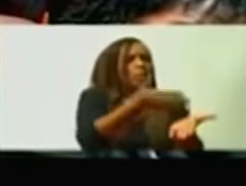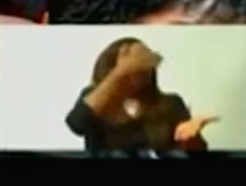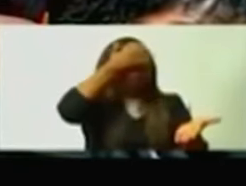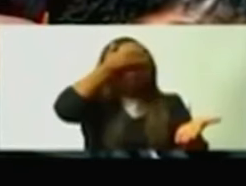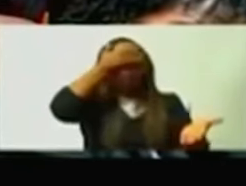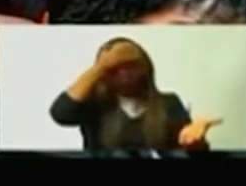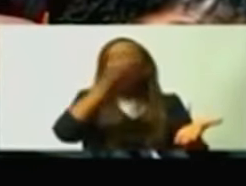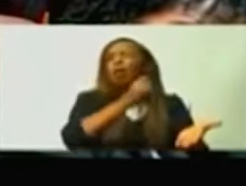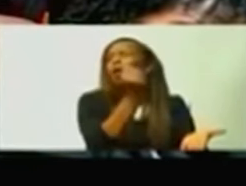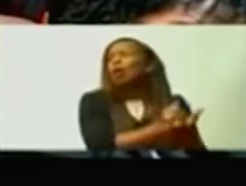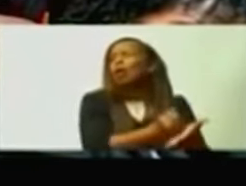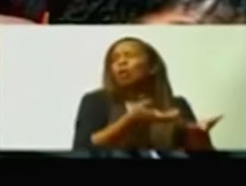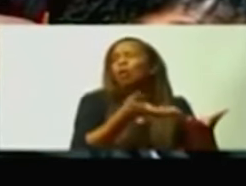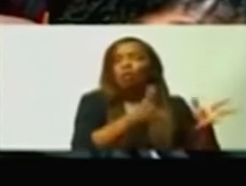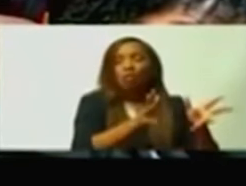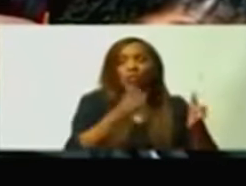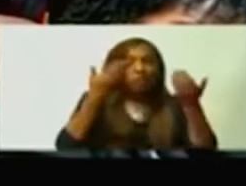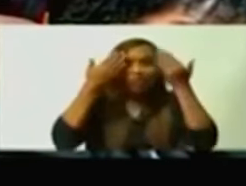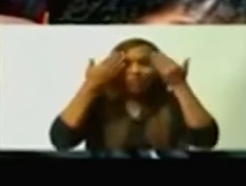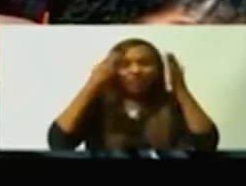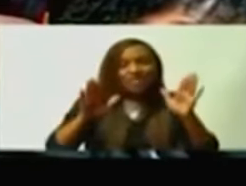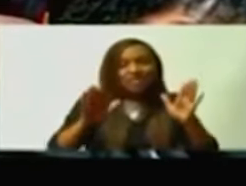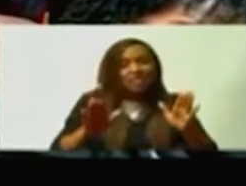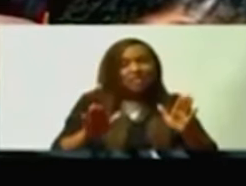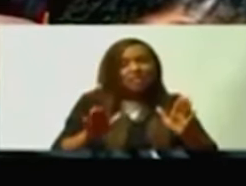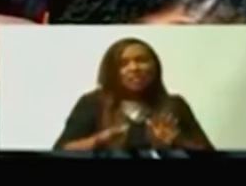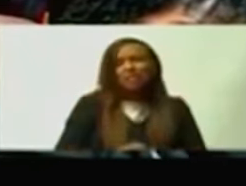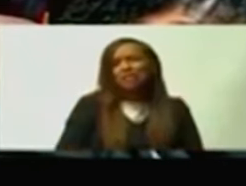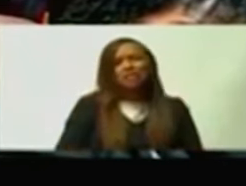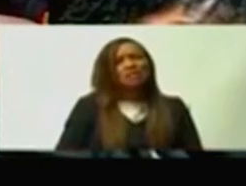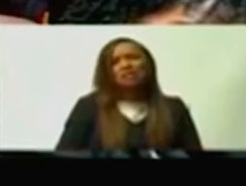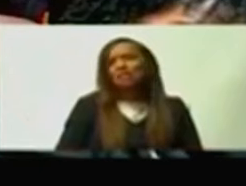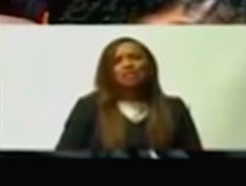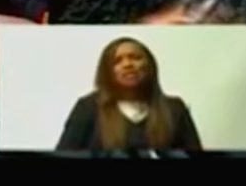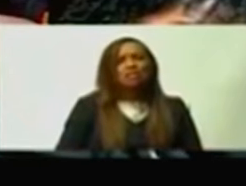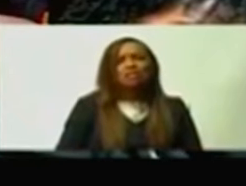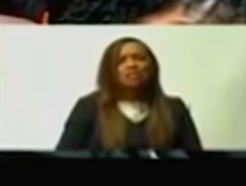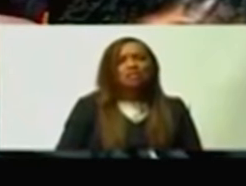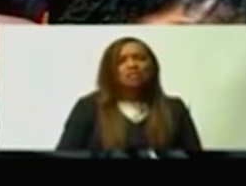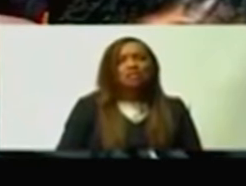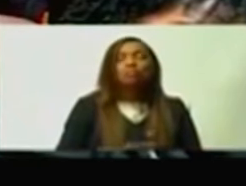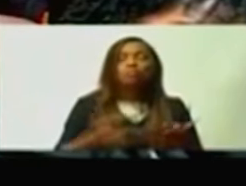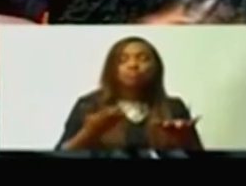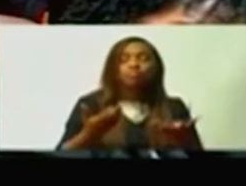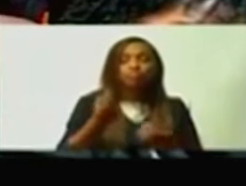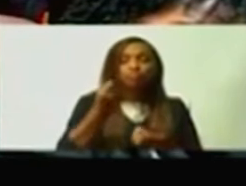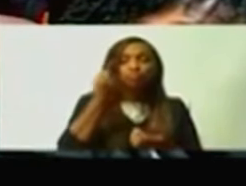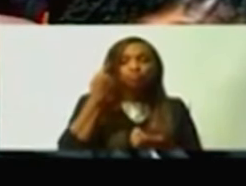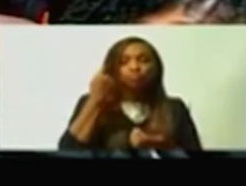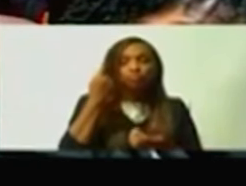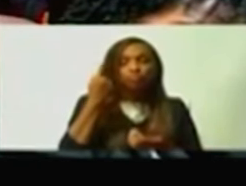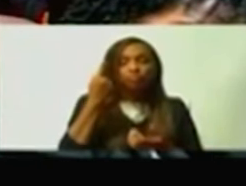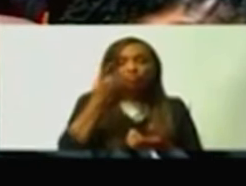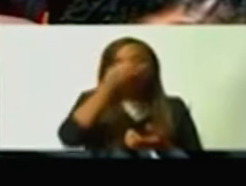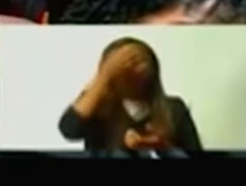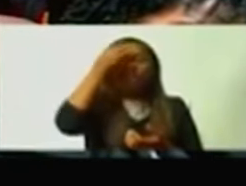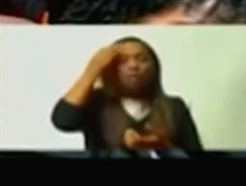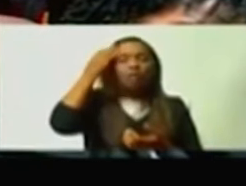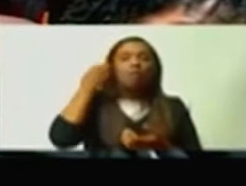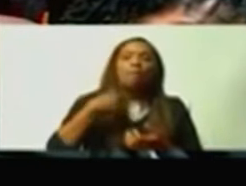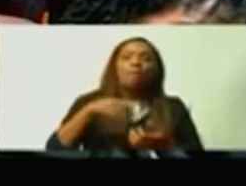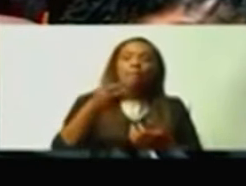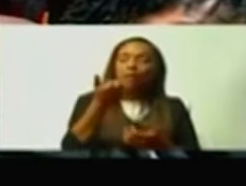2006, le van a aplicar esta medida regulatoria. Y eso se presta para muchas